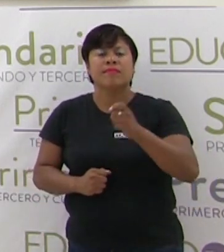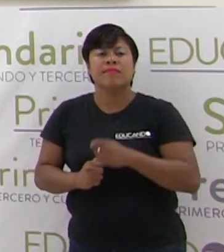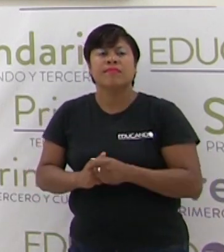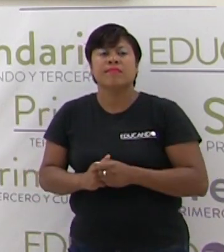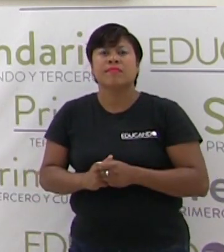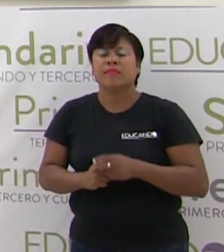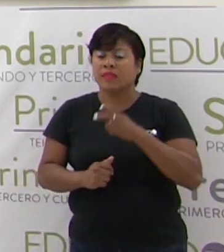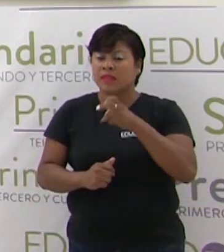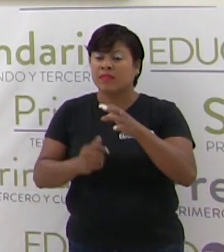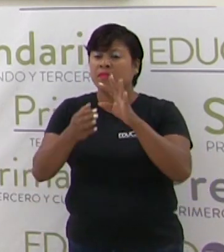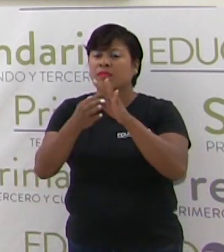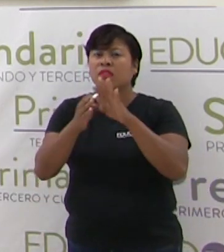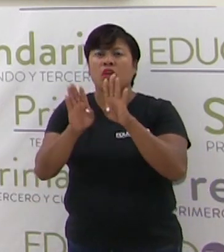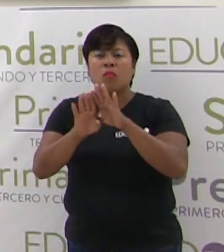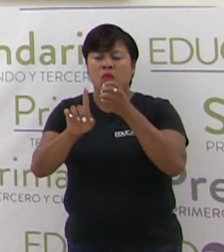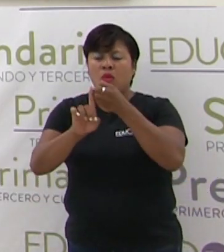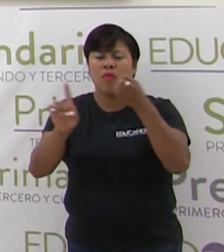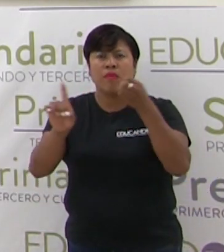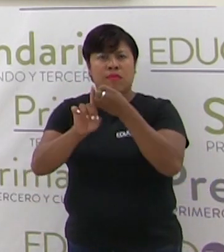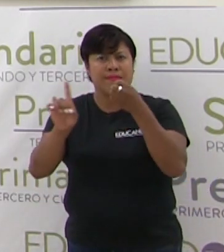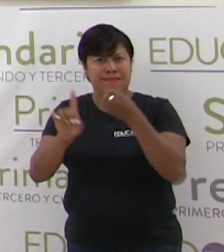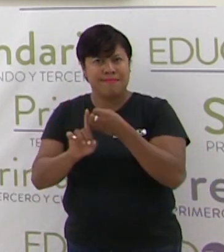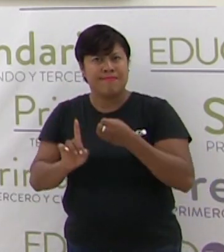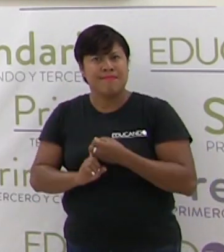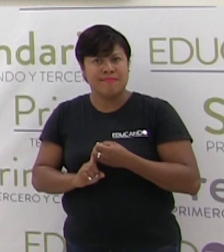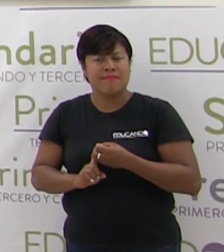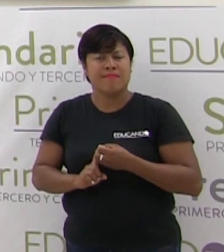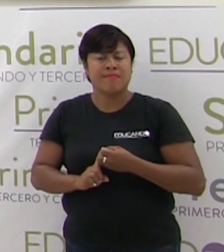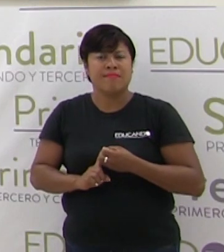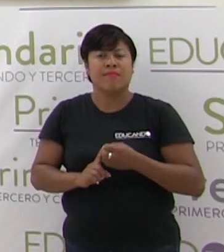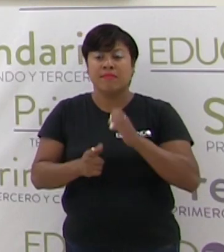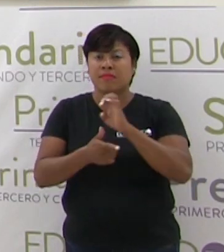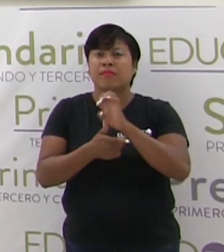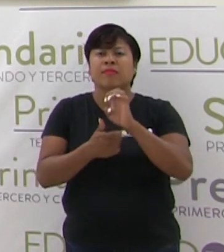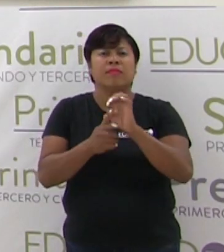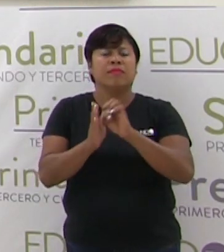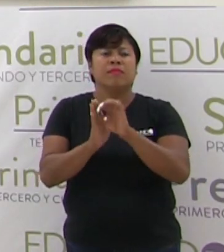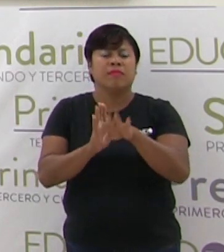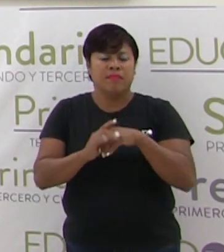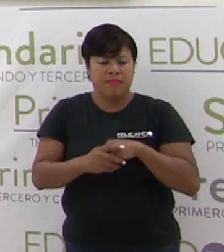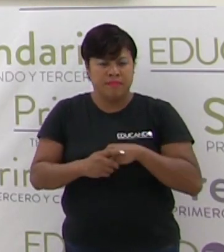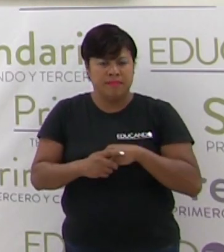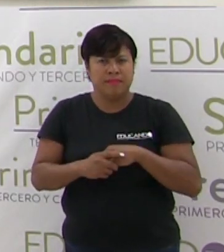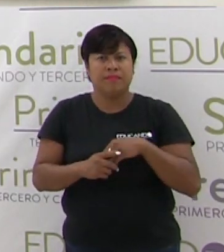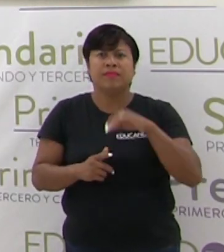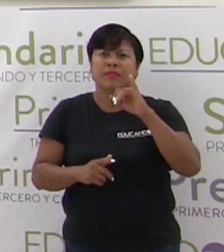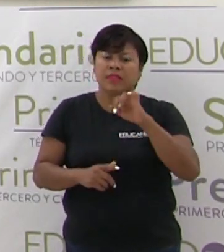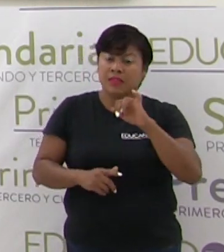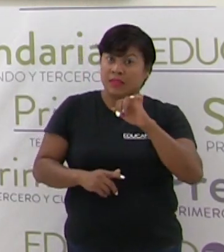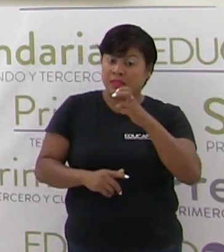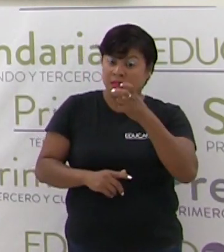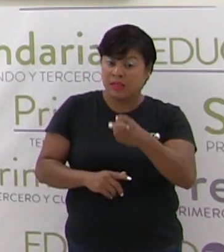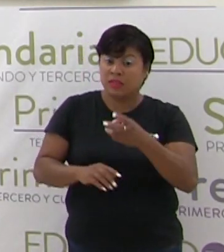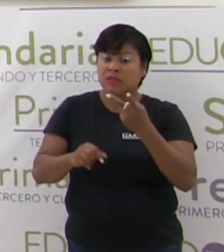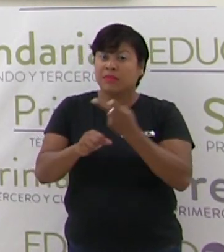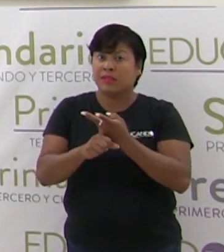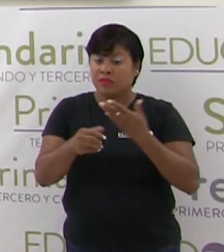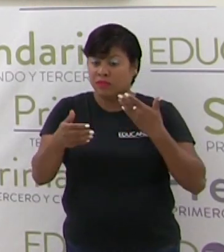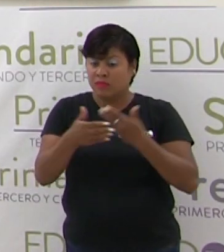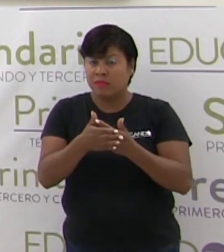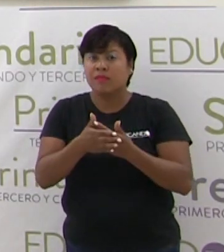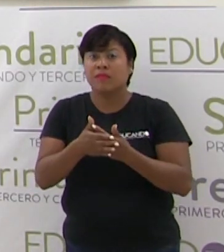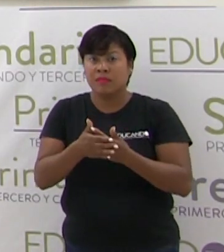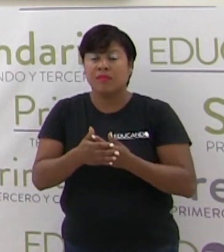la crónica se narra todo de orden cronológico. Entonces, por ejemplo, si el hecho o suceso